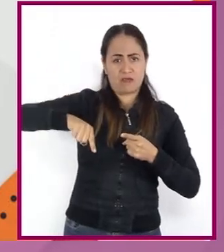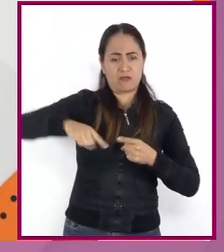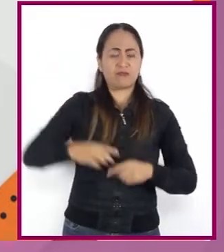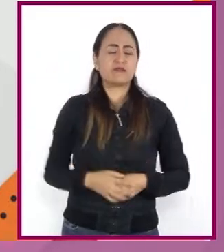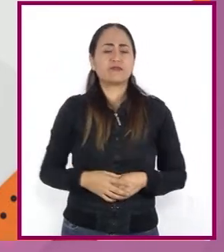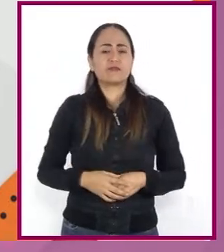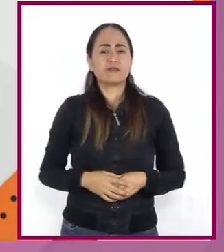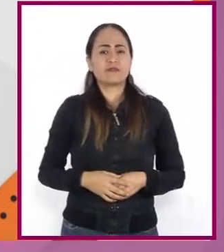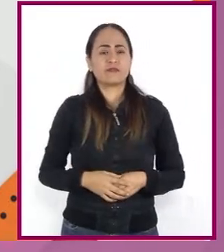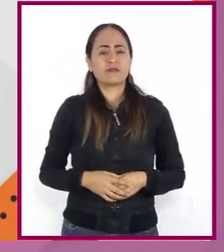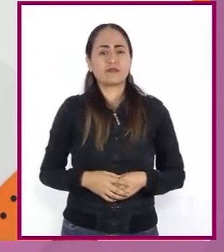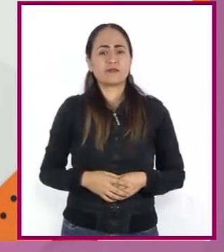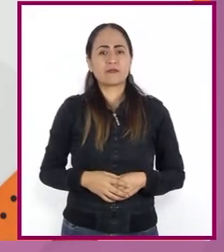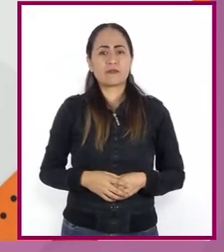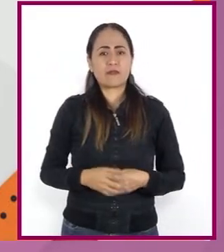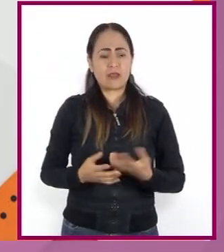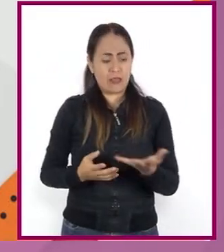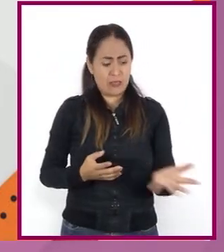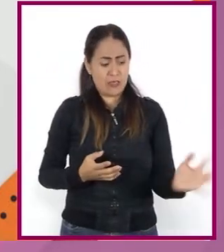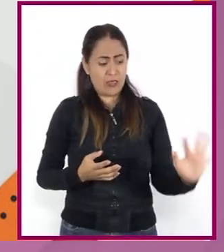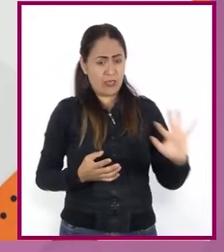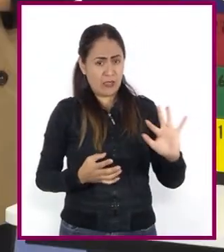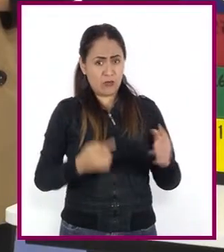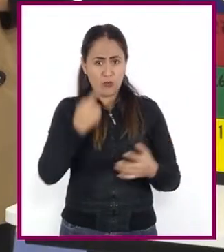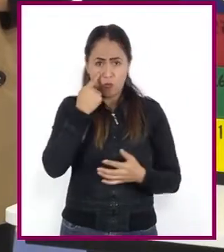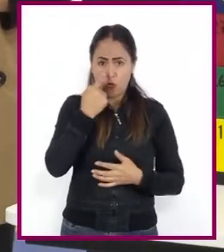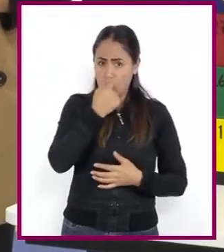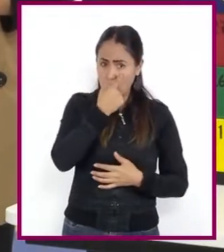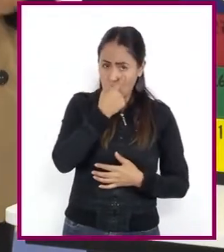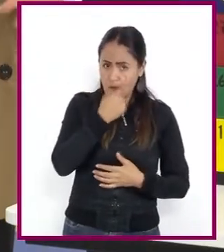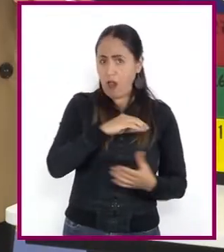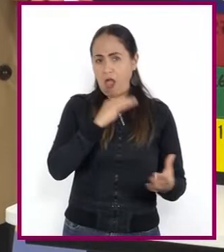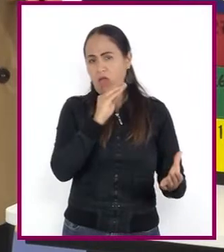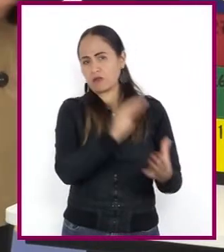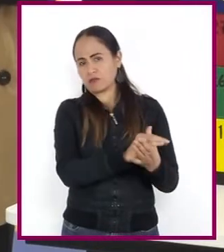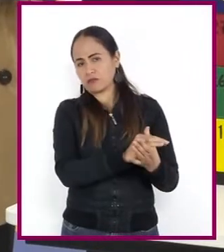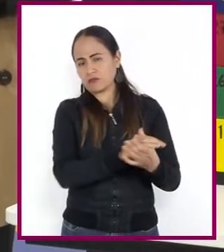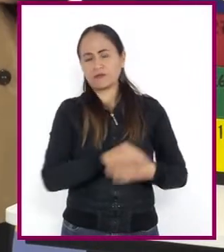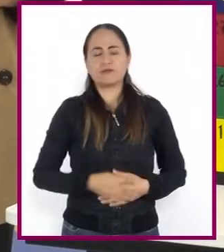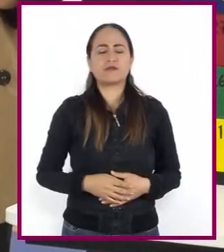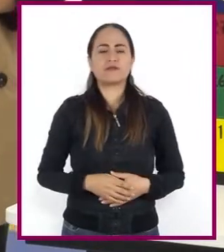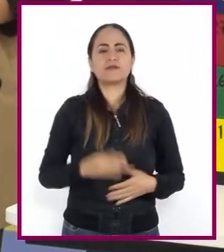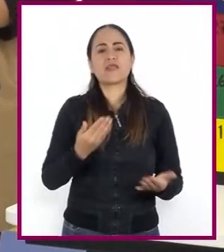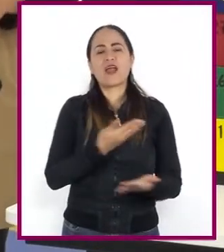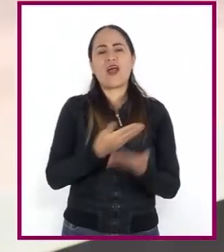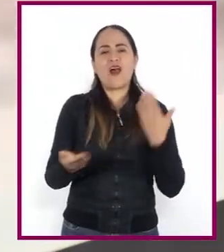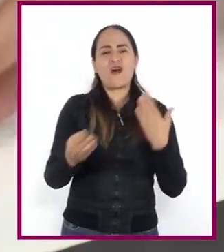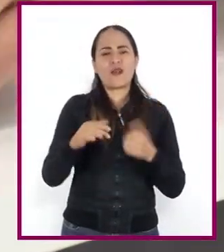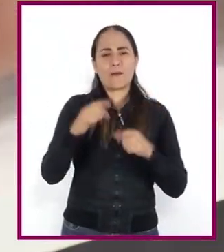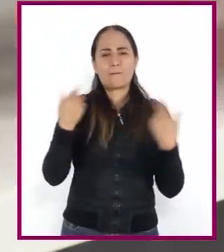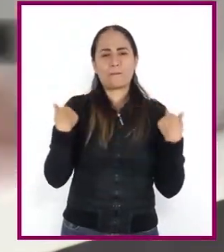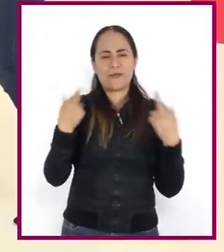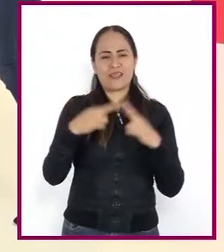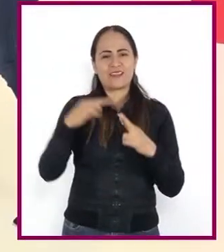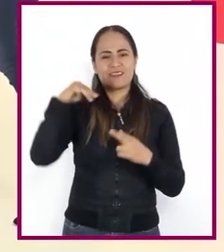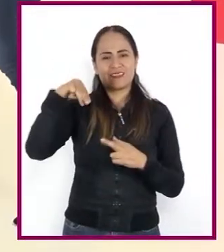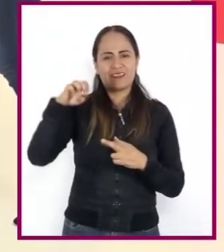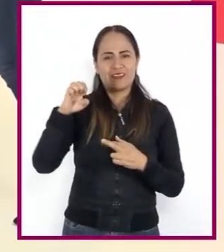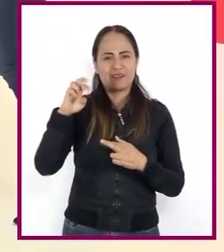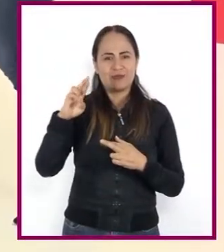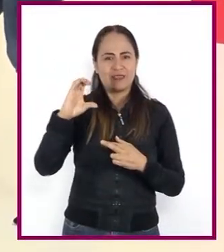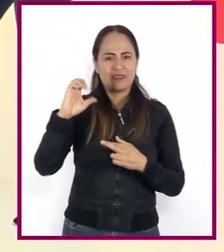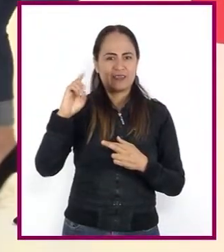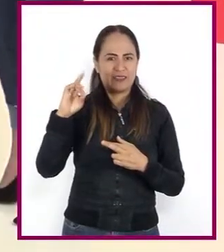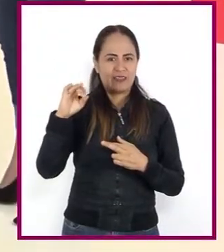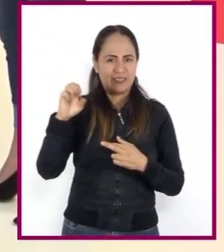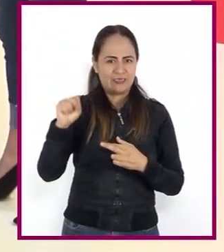considera la voluntad de sus súbditos. Ahora es turno de la maestra Mercedes. Su turno, maestra. Muchas